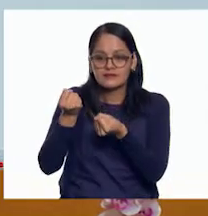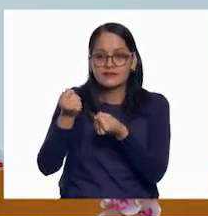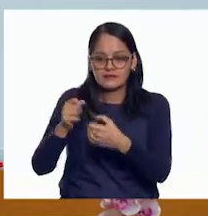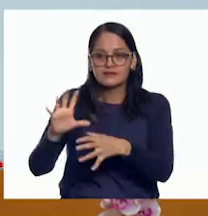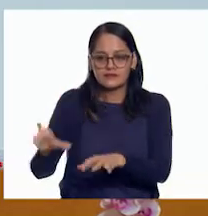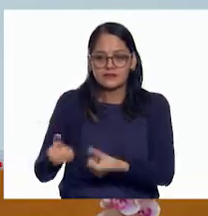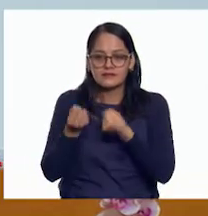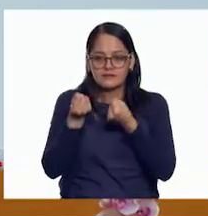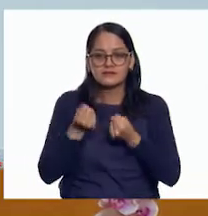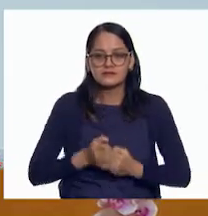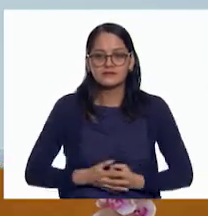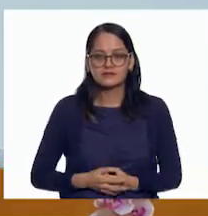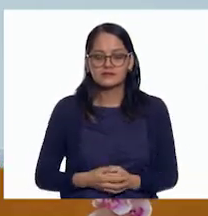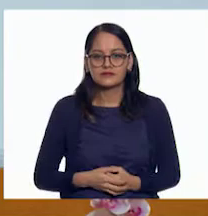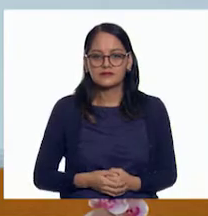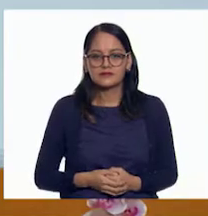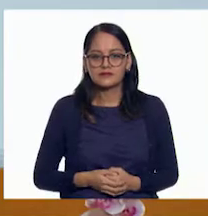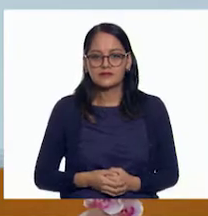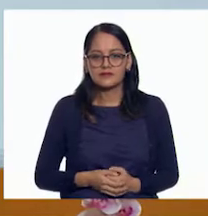Rescata